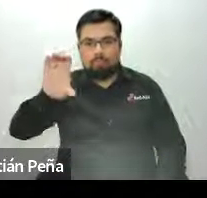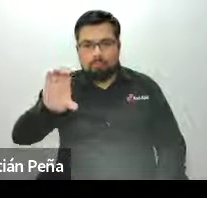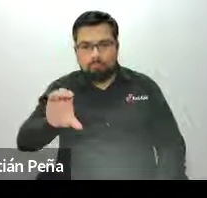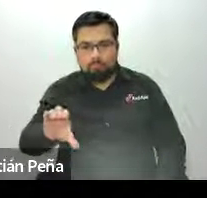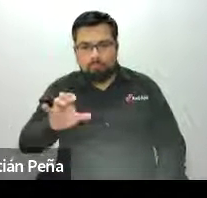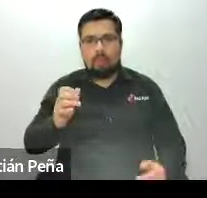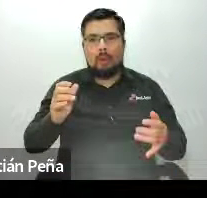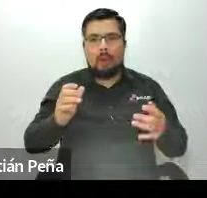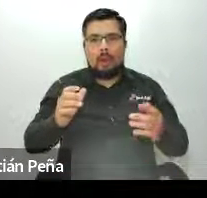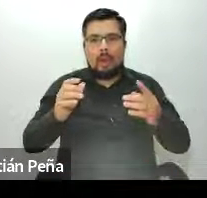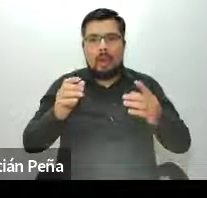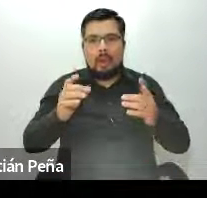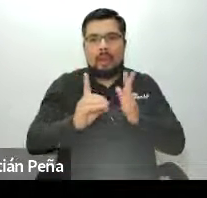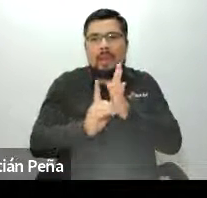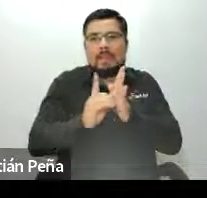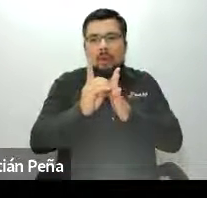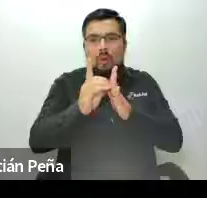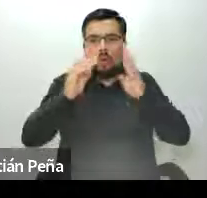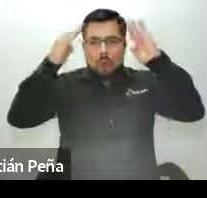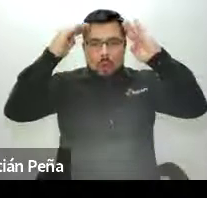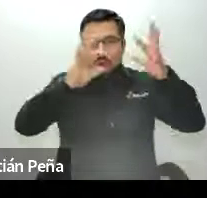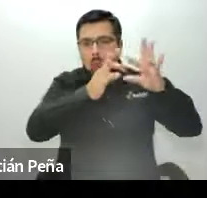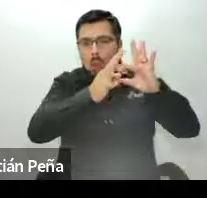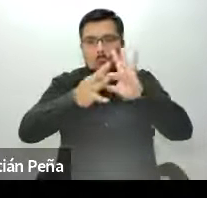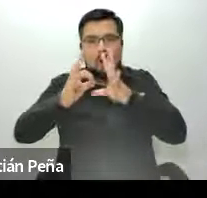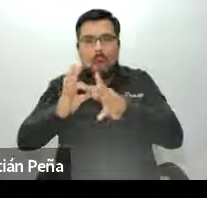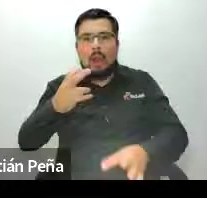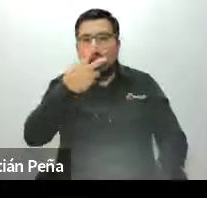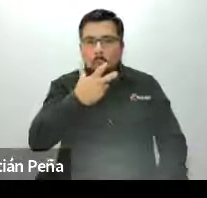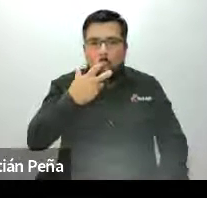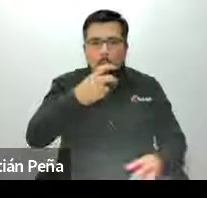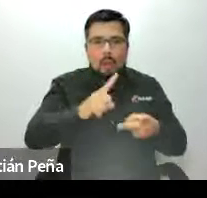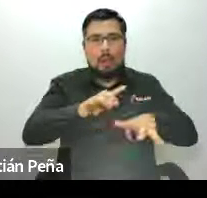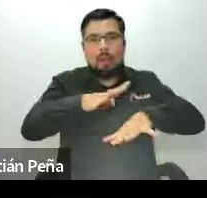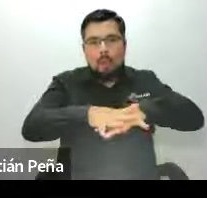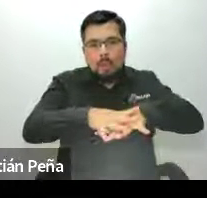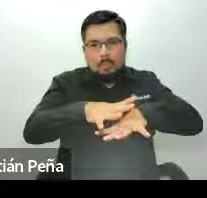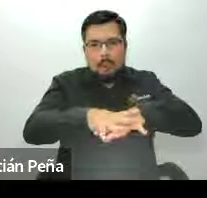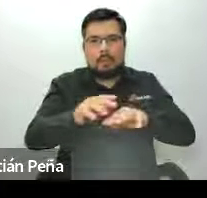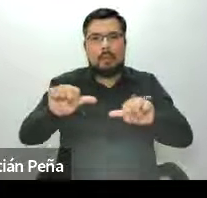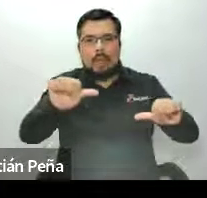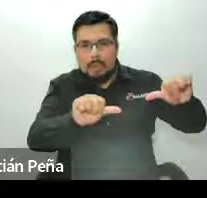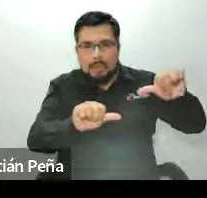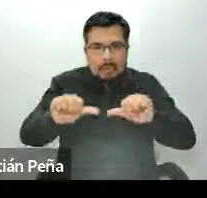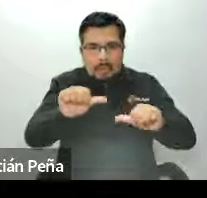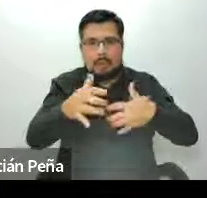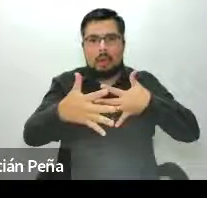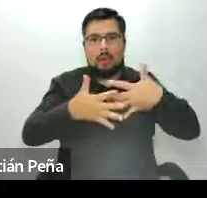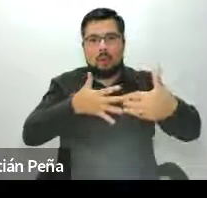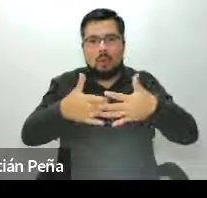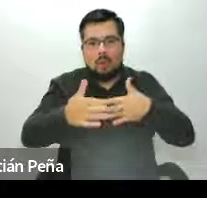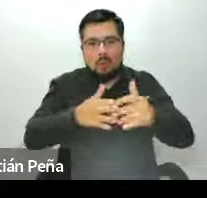lenguaje, matemáticas, ciencias naturales, y la asignatura de historia, geografía y ciencias sociales, que fundamentalmente es